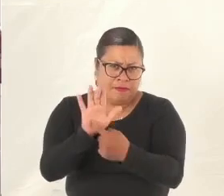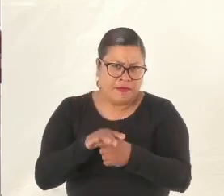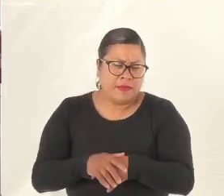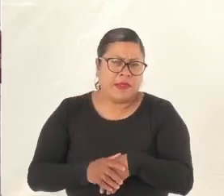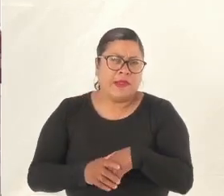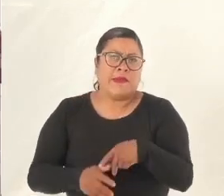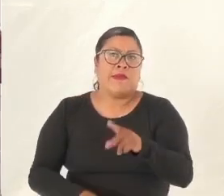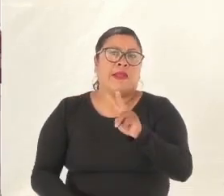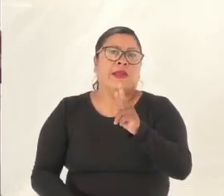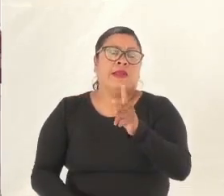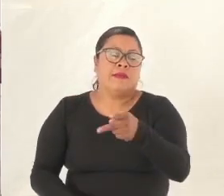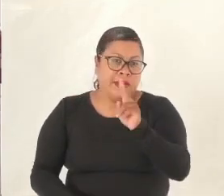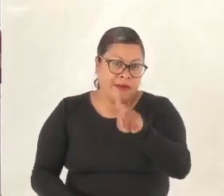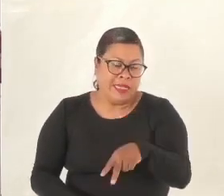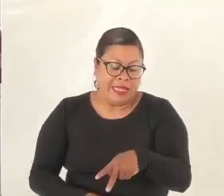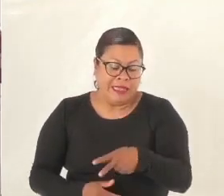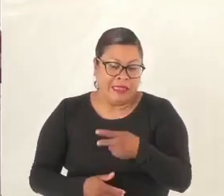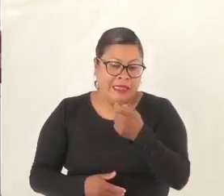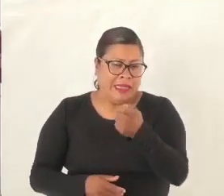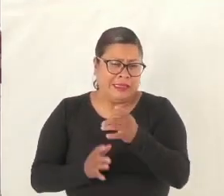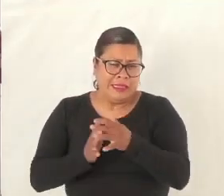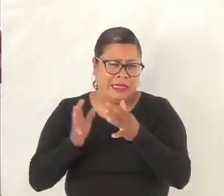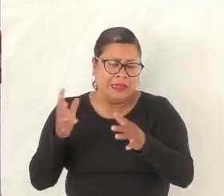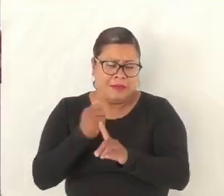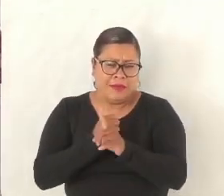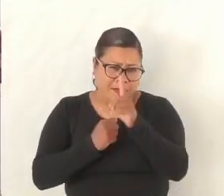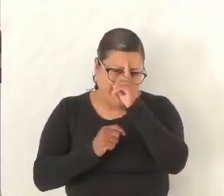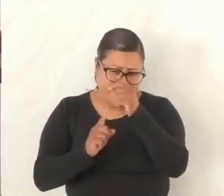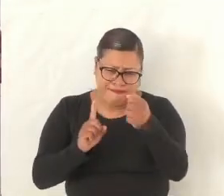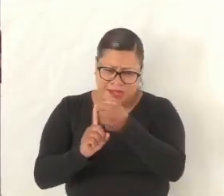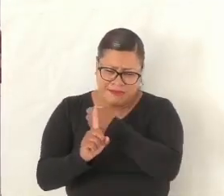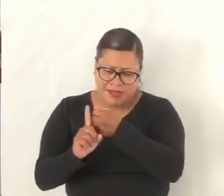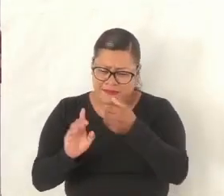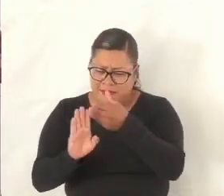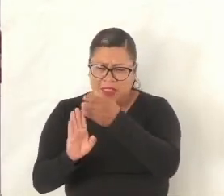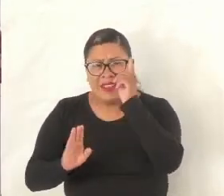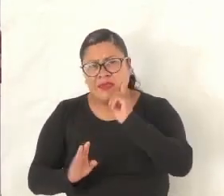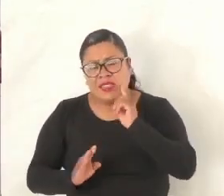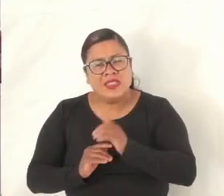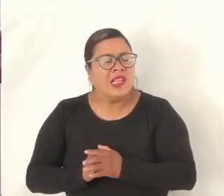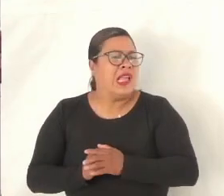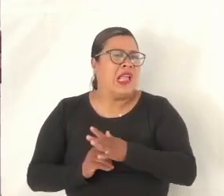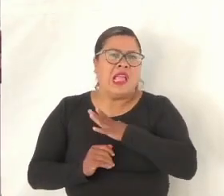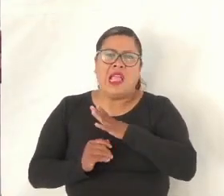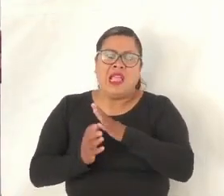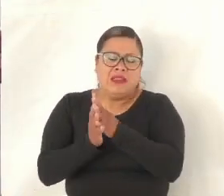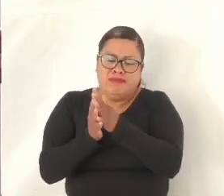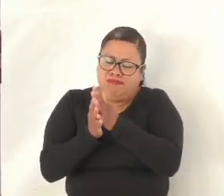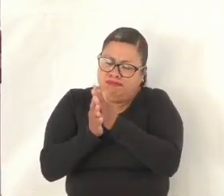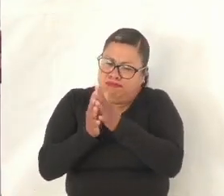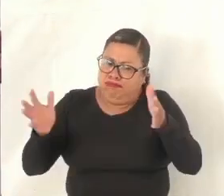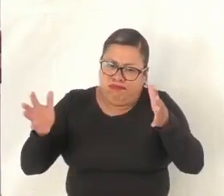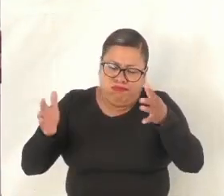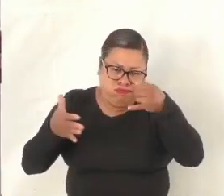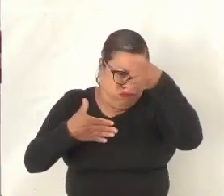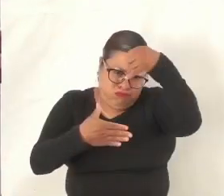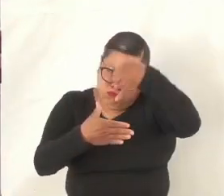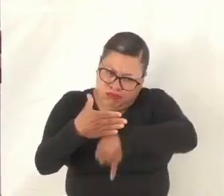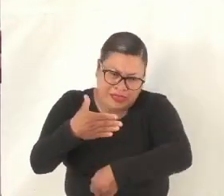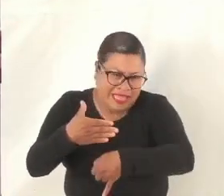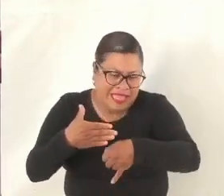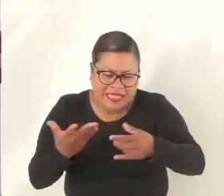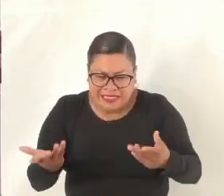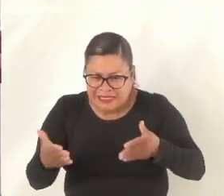lamentablemente el problema de género contra las mujeres es un tema muy amplio es un tema que es muy